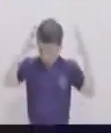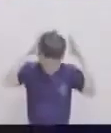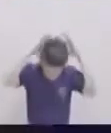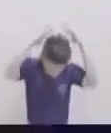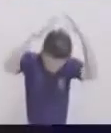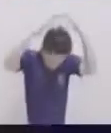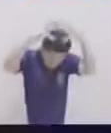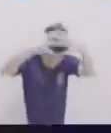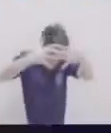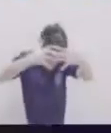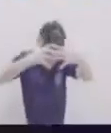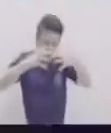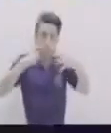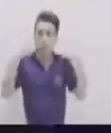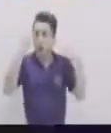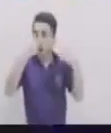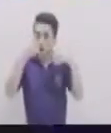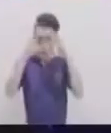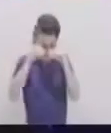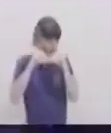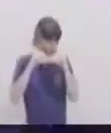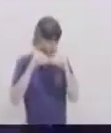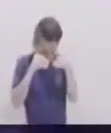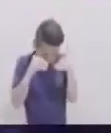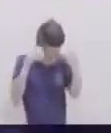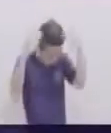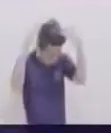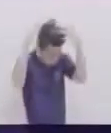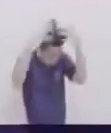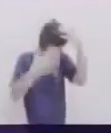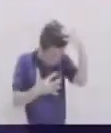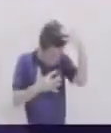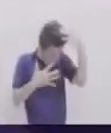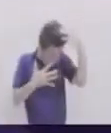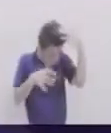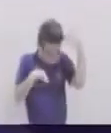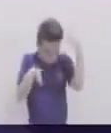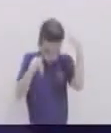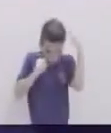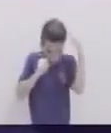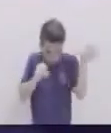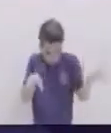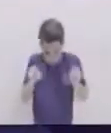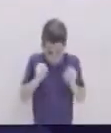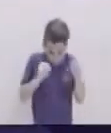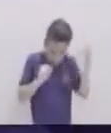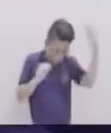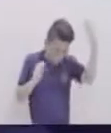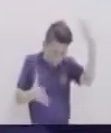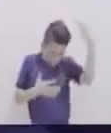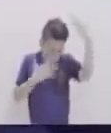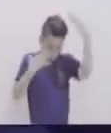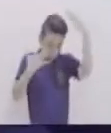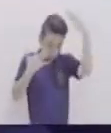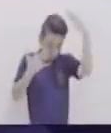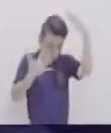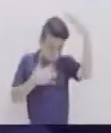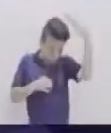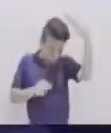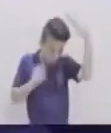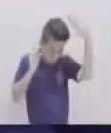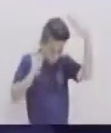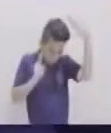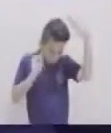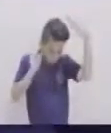en su caparazón, cerró los ojos, juntó sus manitas y sus patitas, respiró y luego